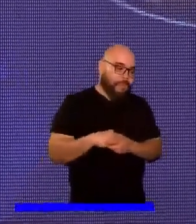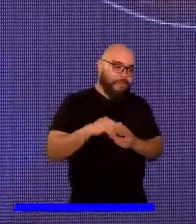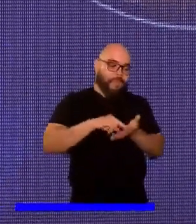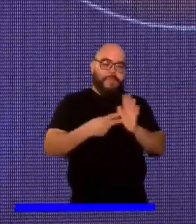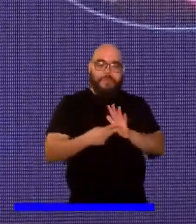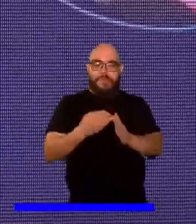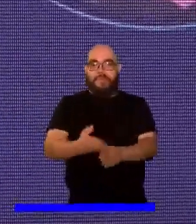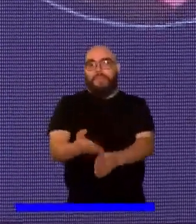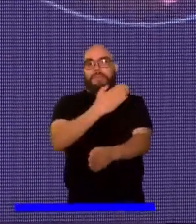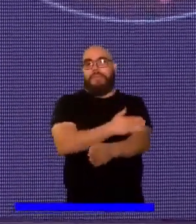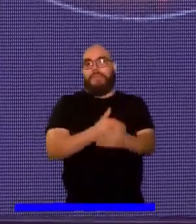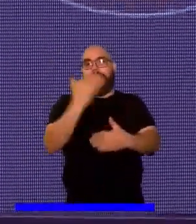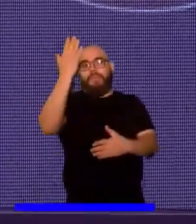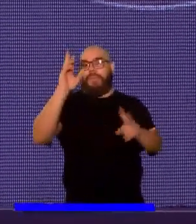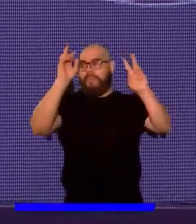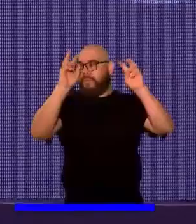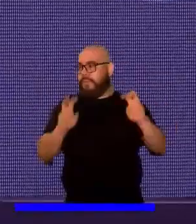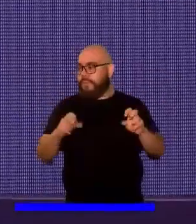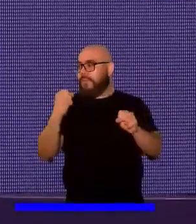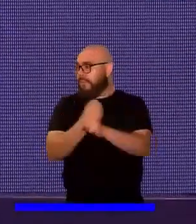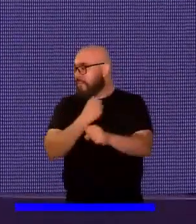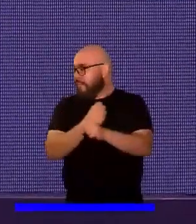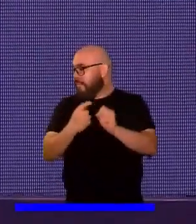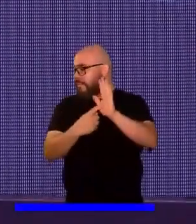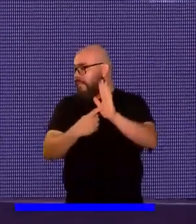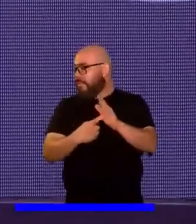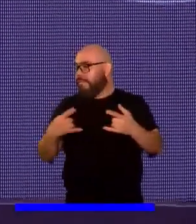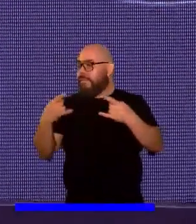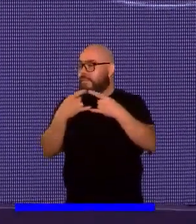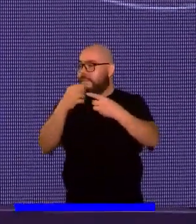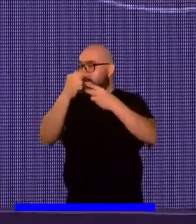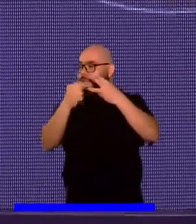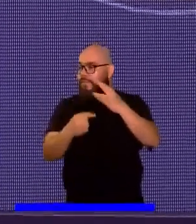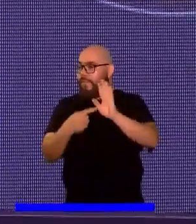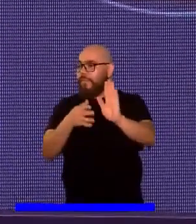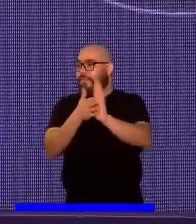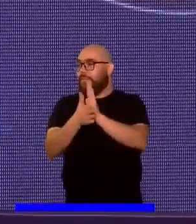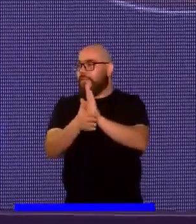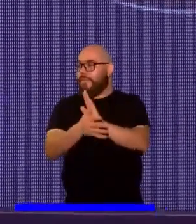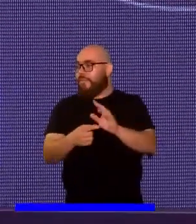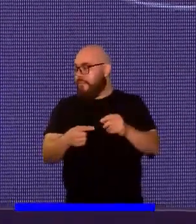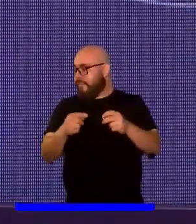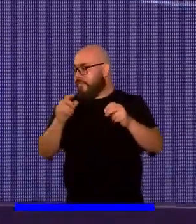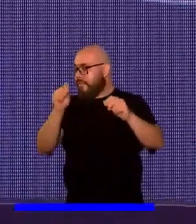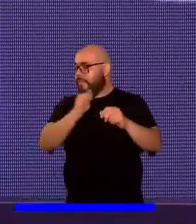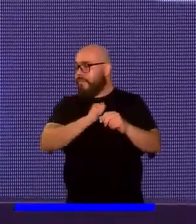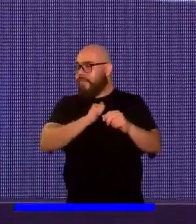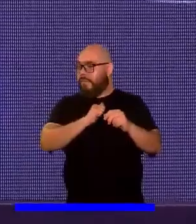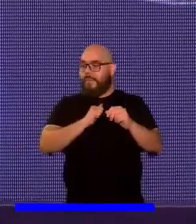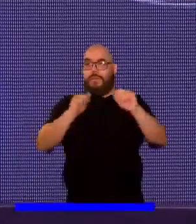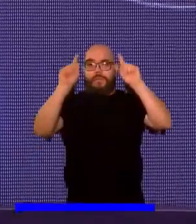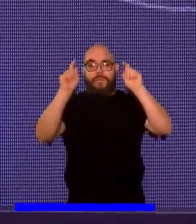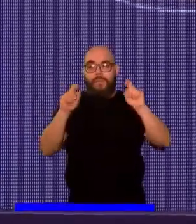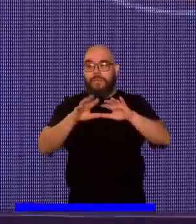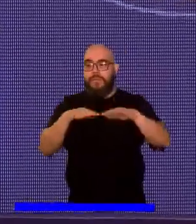esos existían antes de que saliera el Transformer. Y lo que hizo el Transformer fue introducir el mecanismo de autoatención para saber